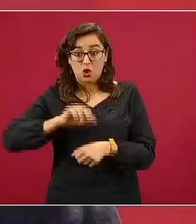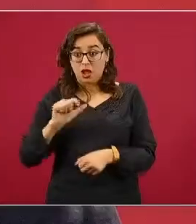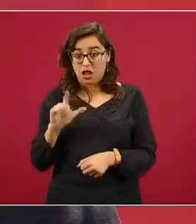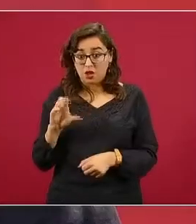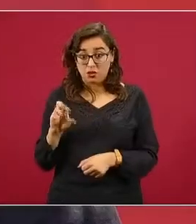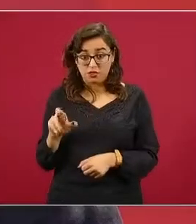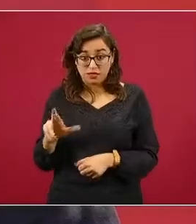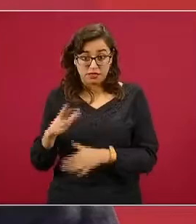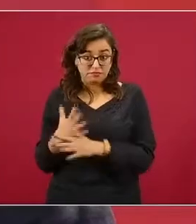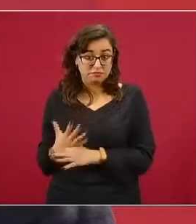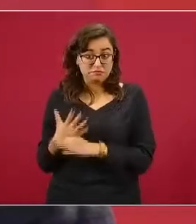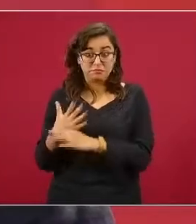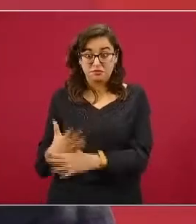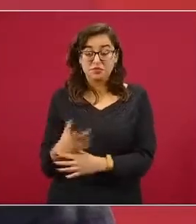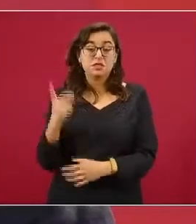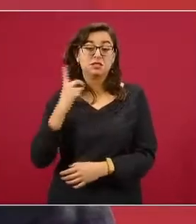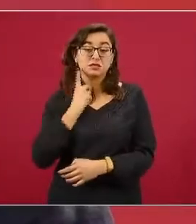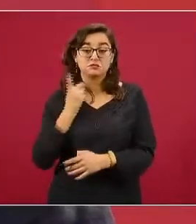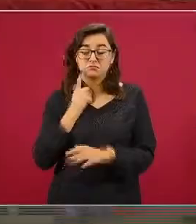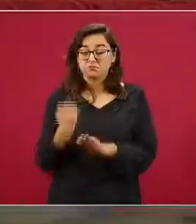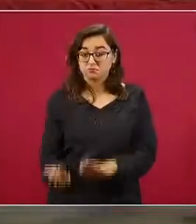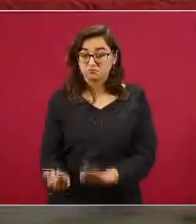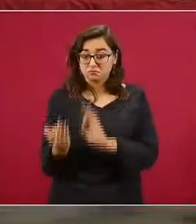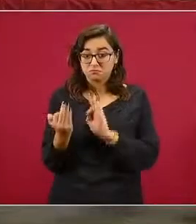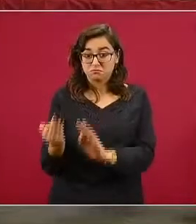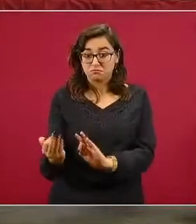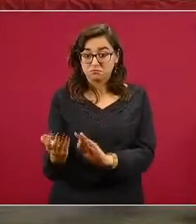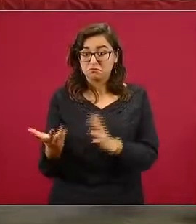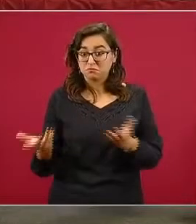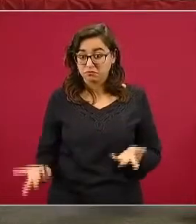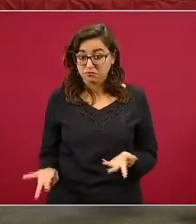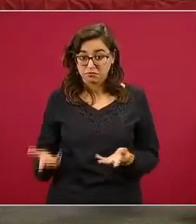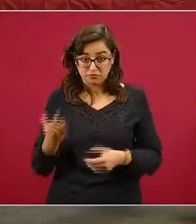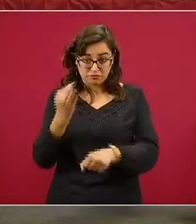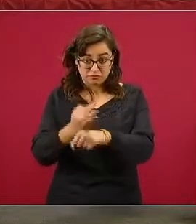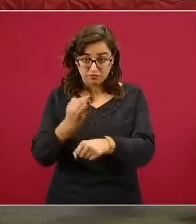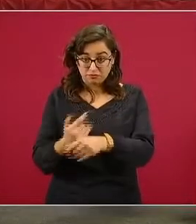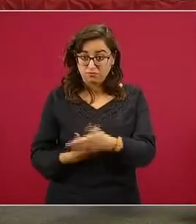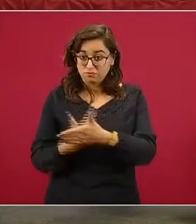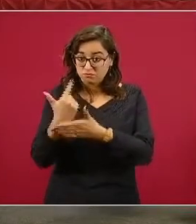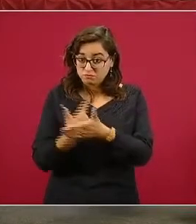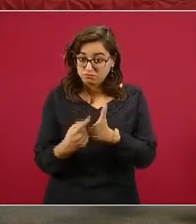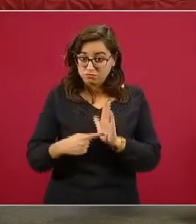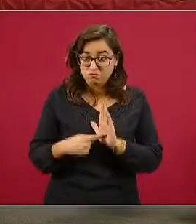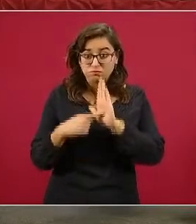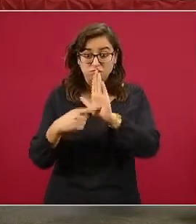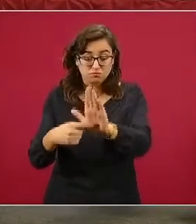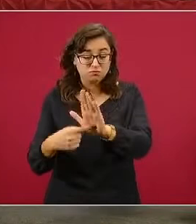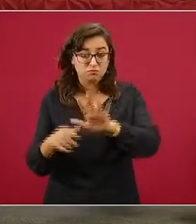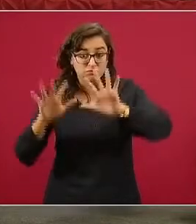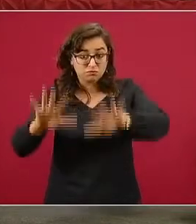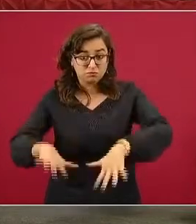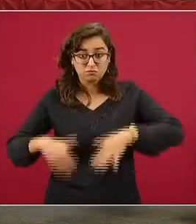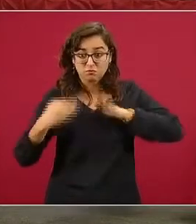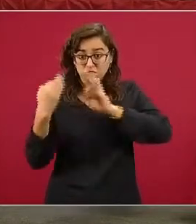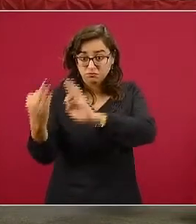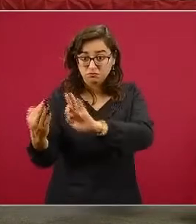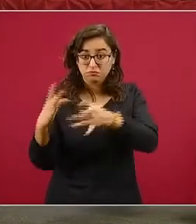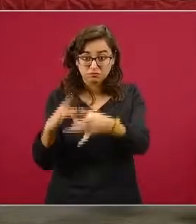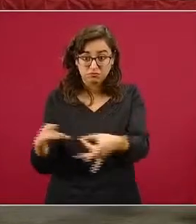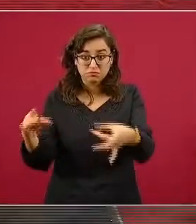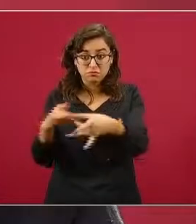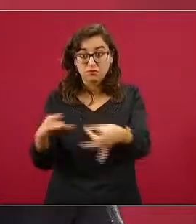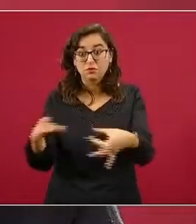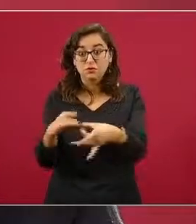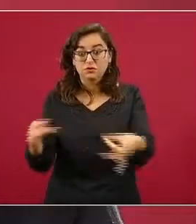expresaba eso frente a los diputadas y diputados en su comparecencia frente a la Cámara de Diputados.